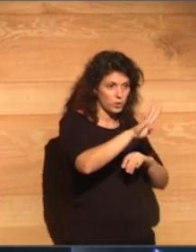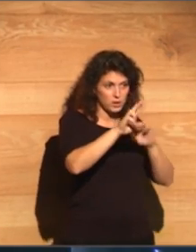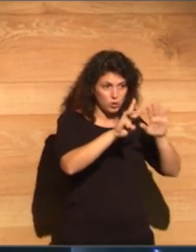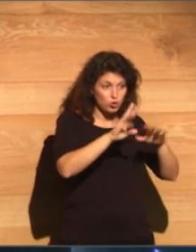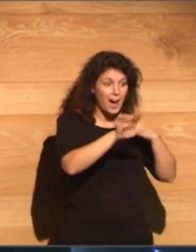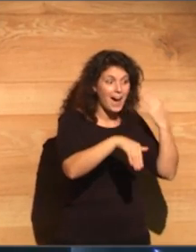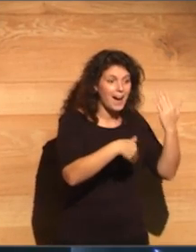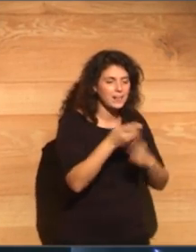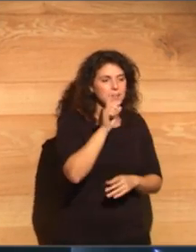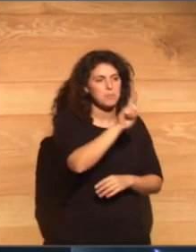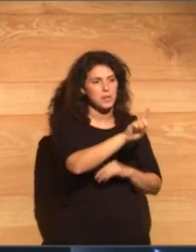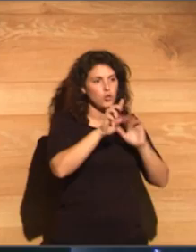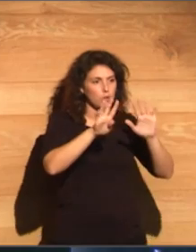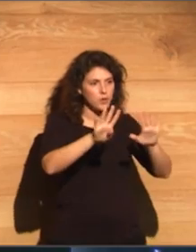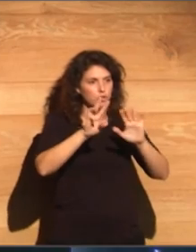hasta